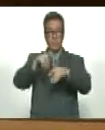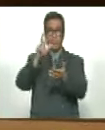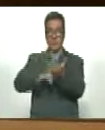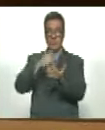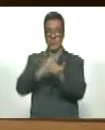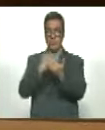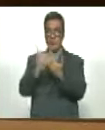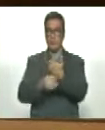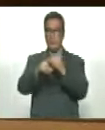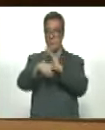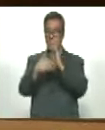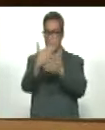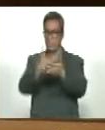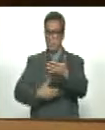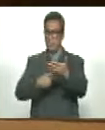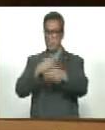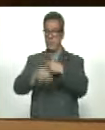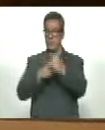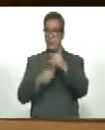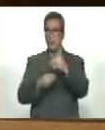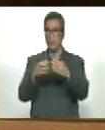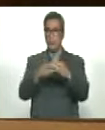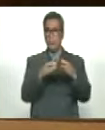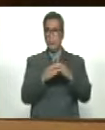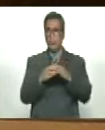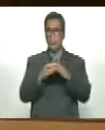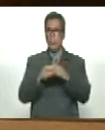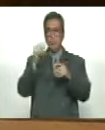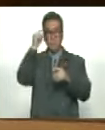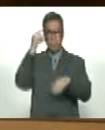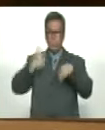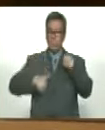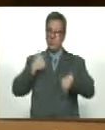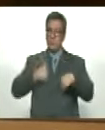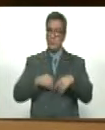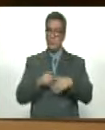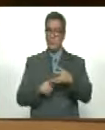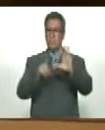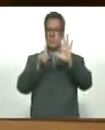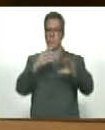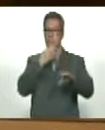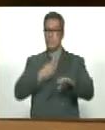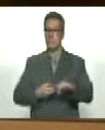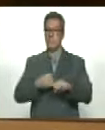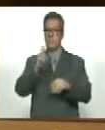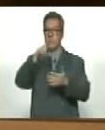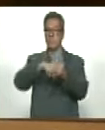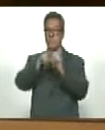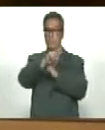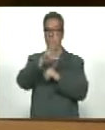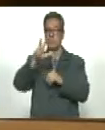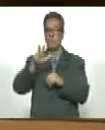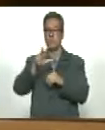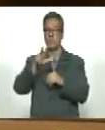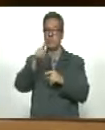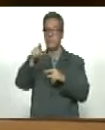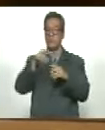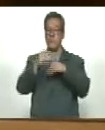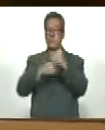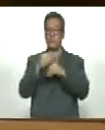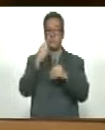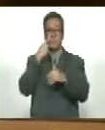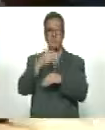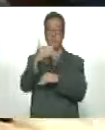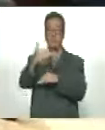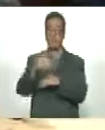el proyecto de acta presentada correspondiente a la sesión ordinaria del día miércoles 6 de diciembre de 2023, sírvanse a manifestarlo